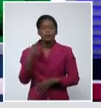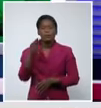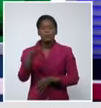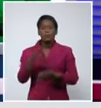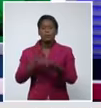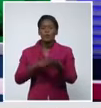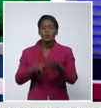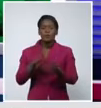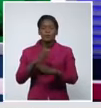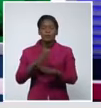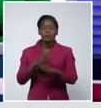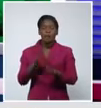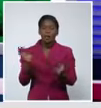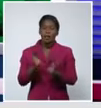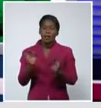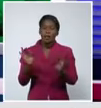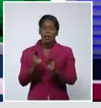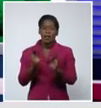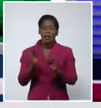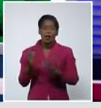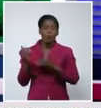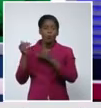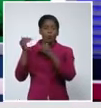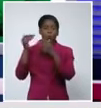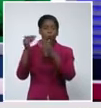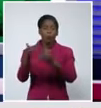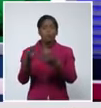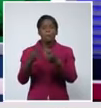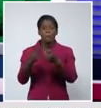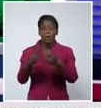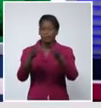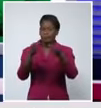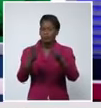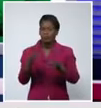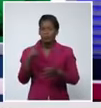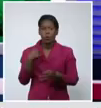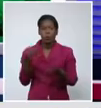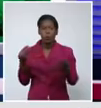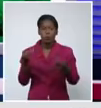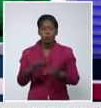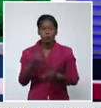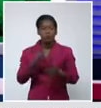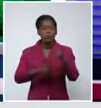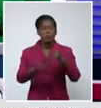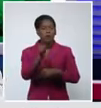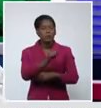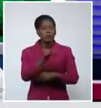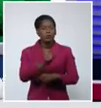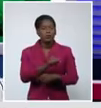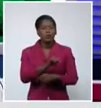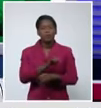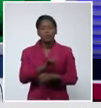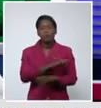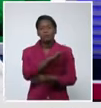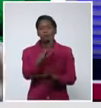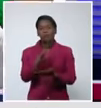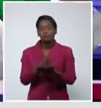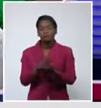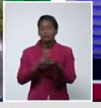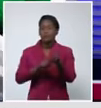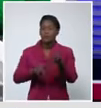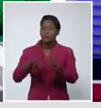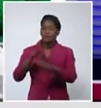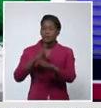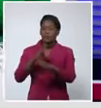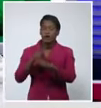Cuba, y realmente, pero de todas formas las personas que han ido, los compañeros que han estado trabajando allá,